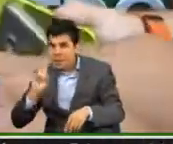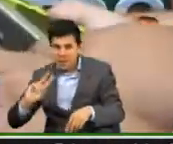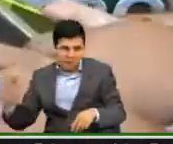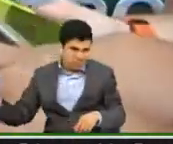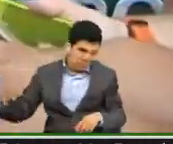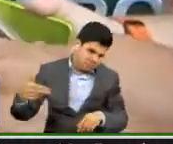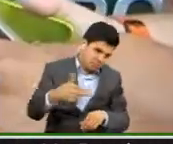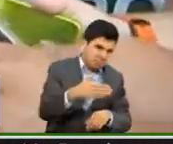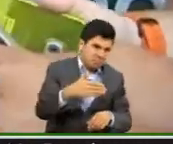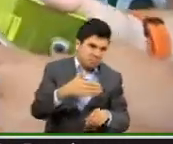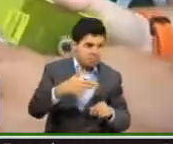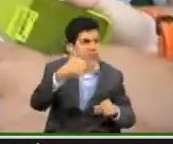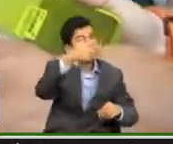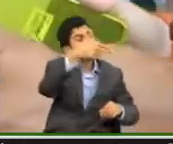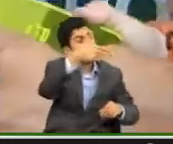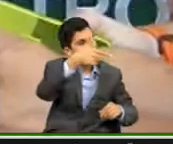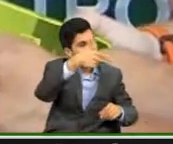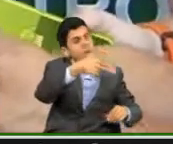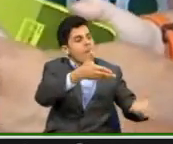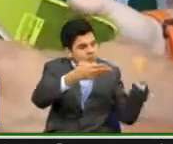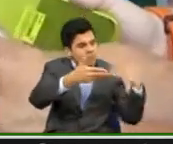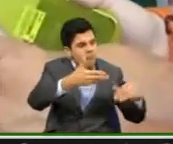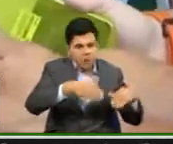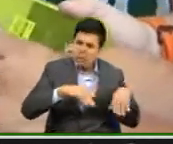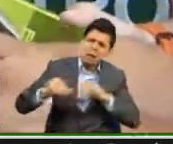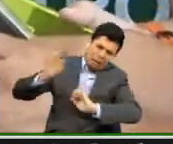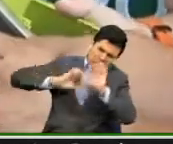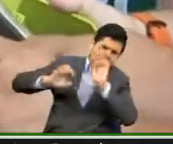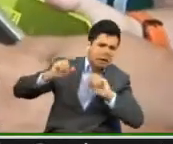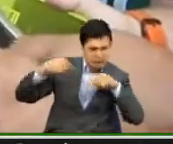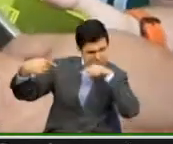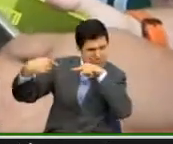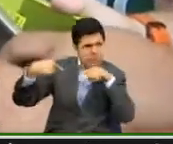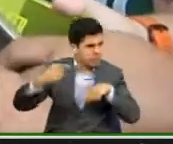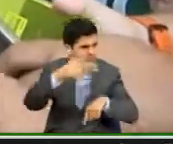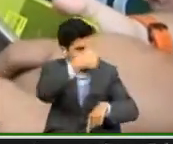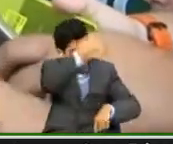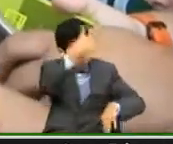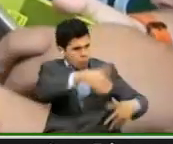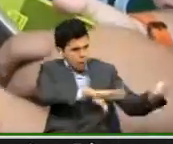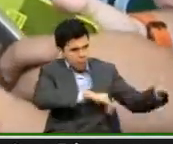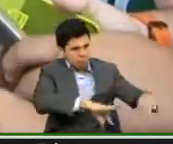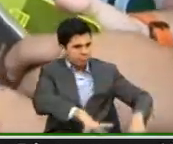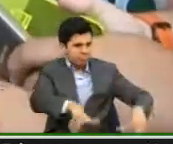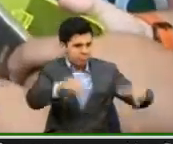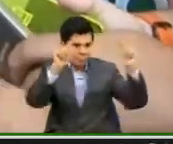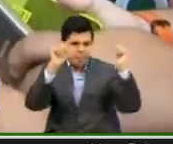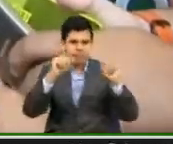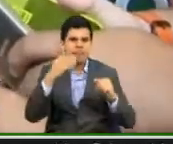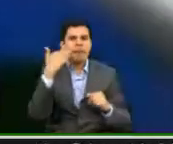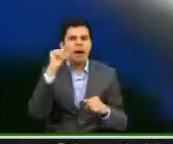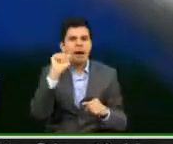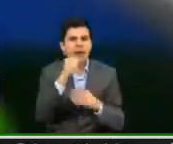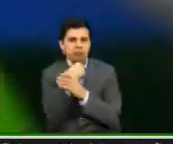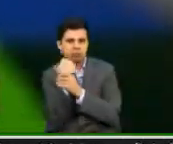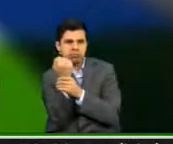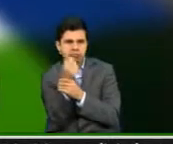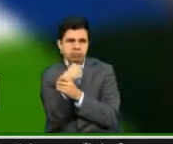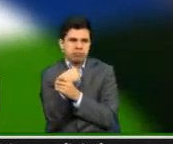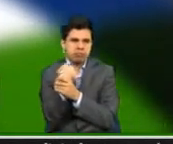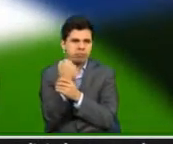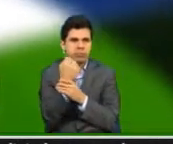Tenemos lamentable homicidio de una docente de universidad, fisioterapeuta. Esta